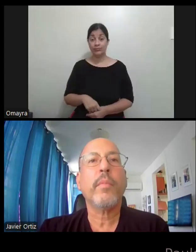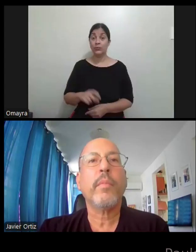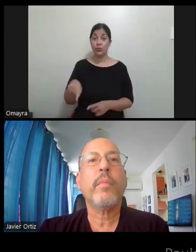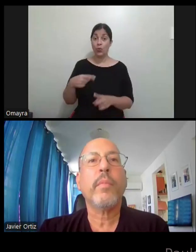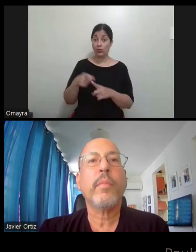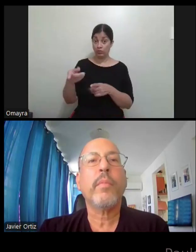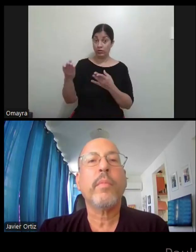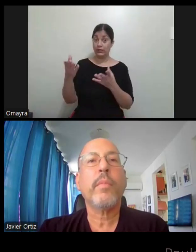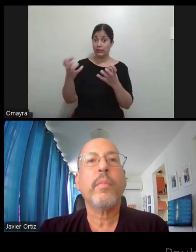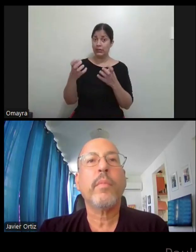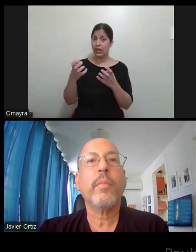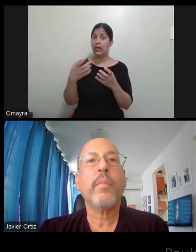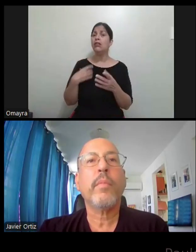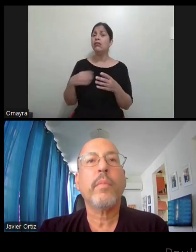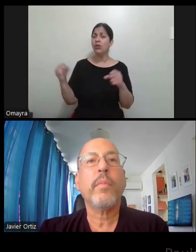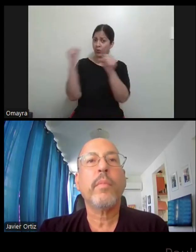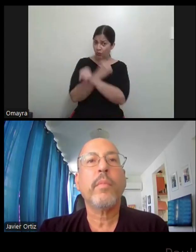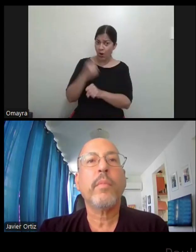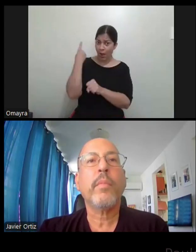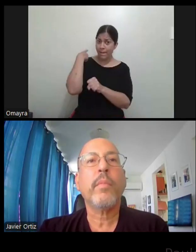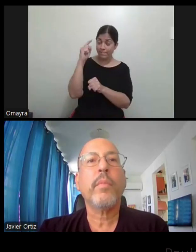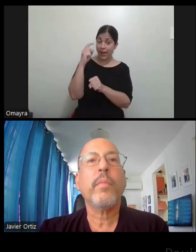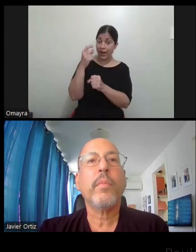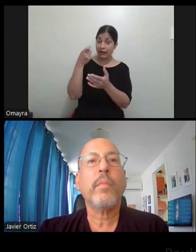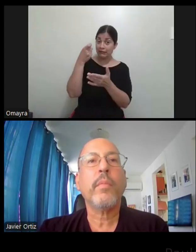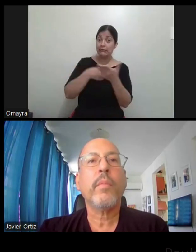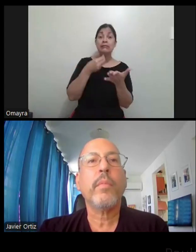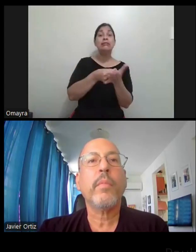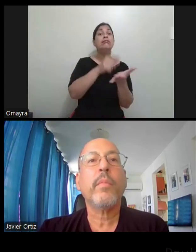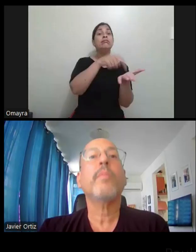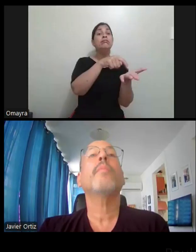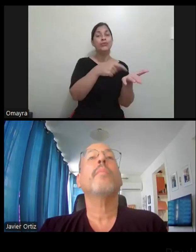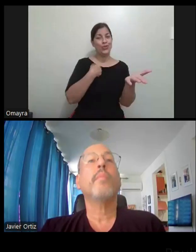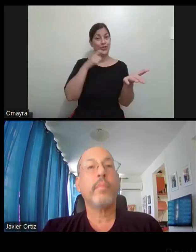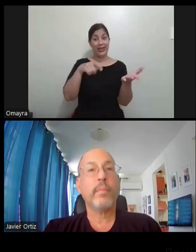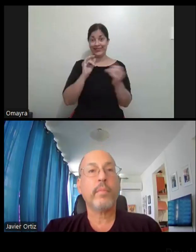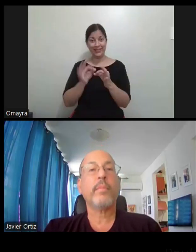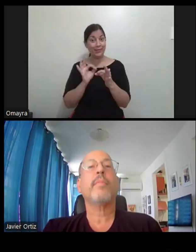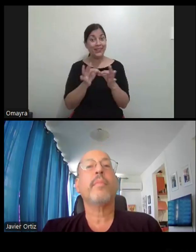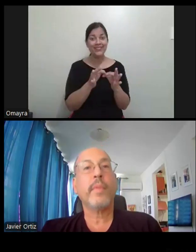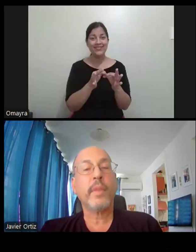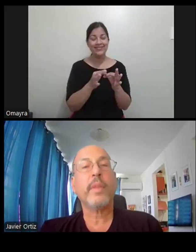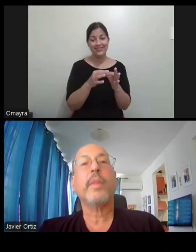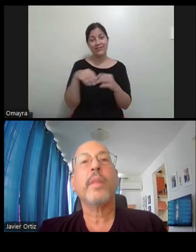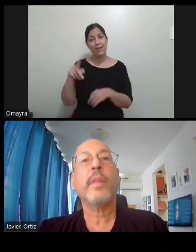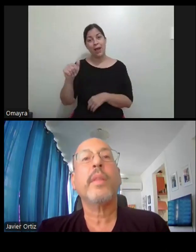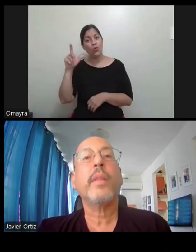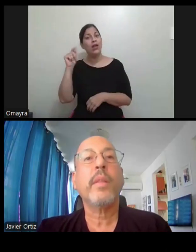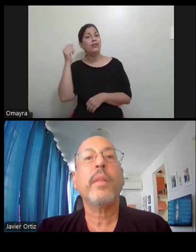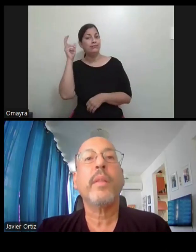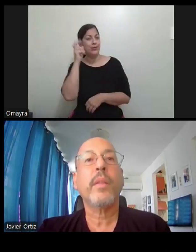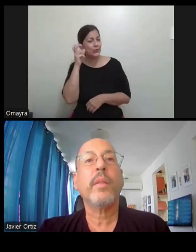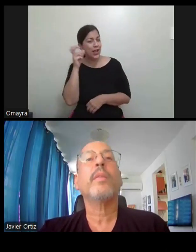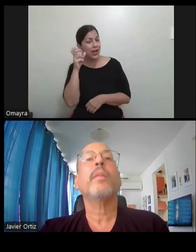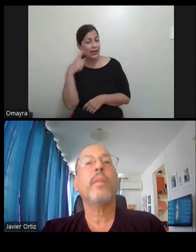quería que alguien peleara por ella para cobrar, yo tenía que ir a cobrar, yo tenía que interpretar a Paula, escuchar